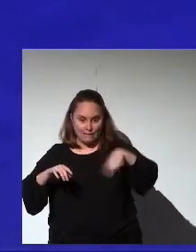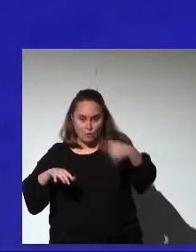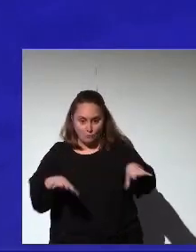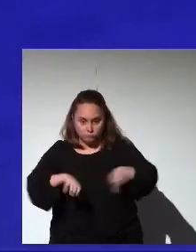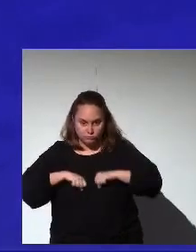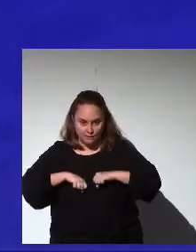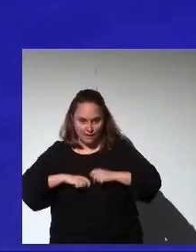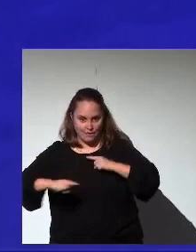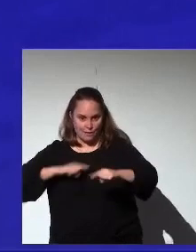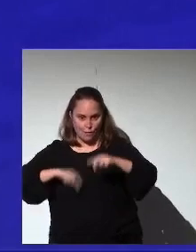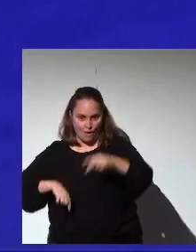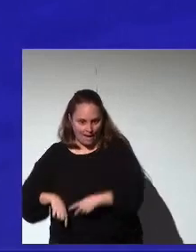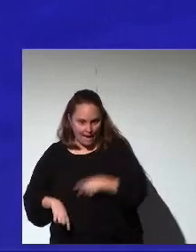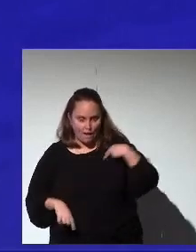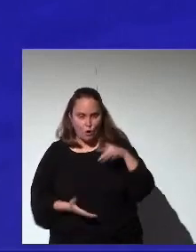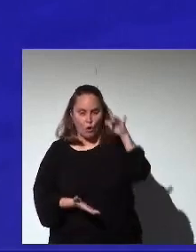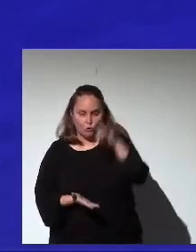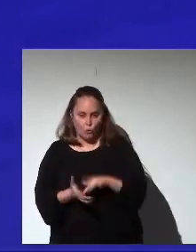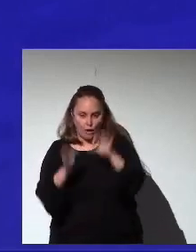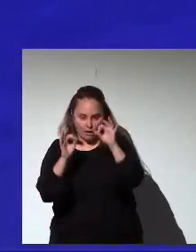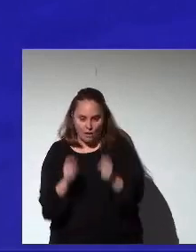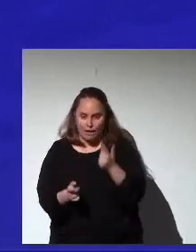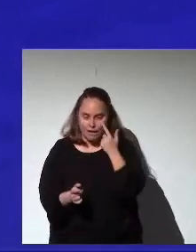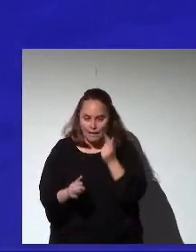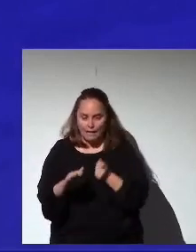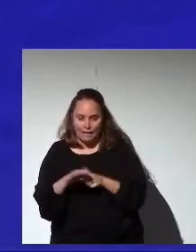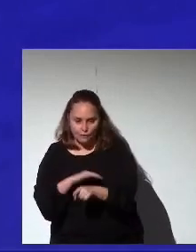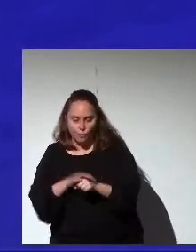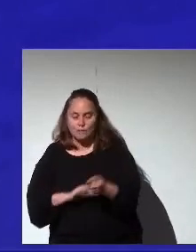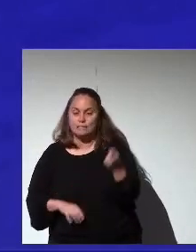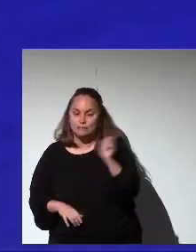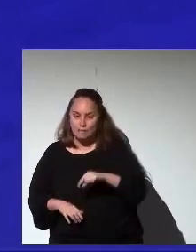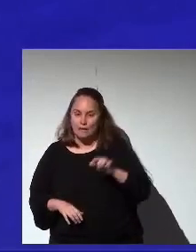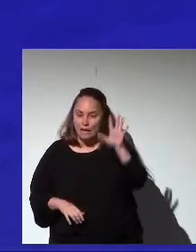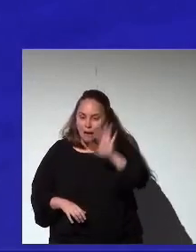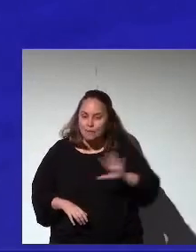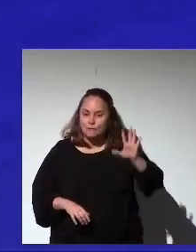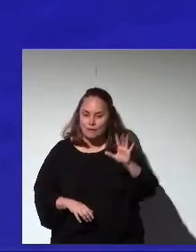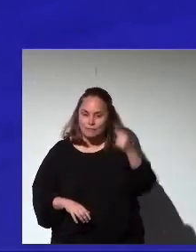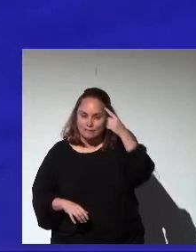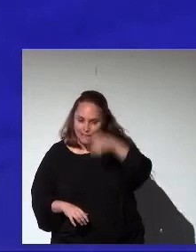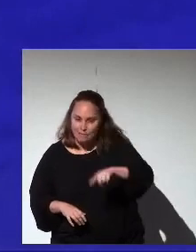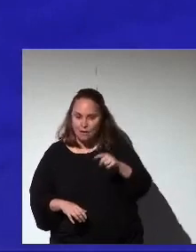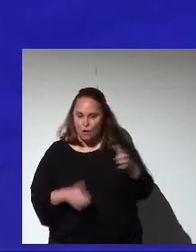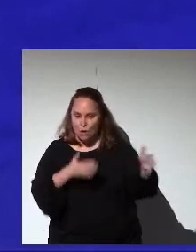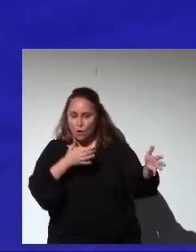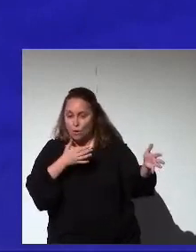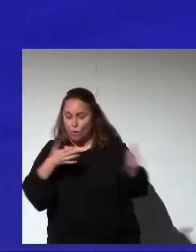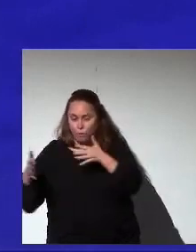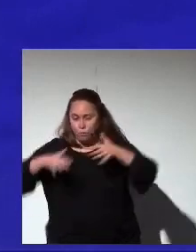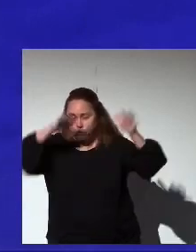la pandemia, hemos tenido en la península lo que era Filomena, hemos